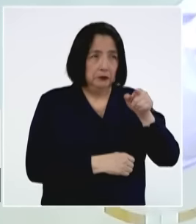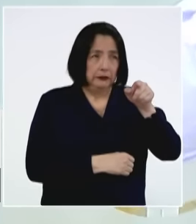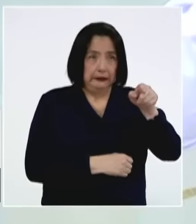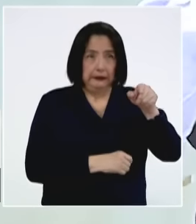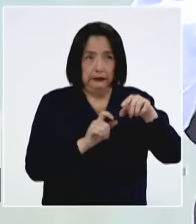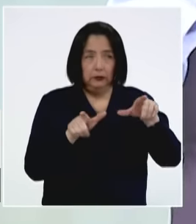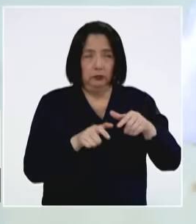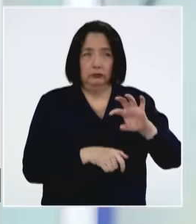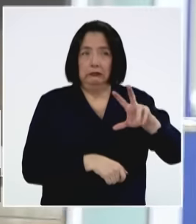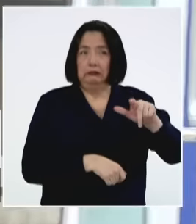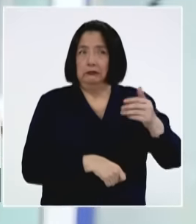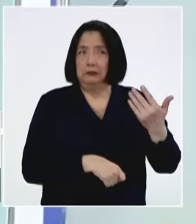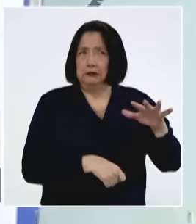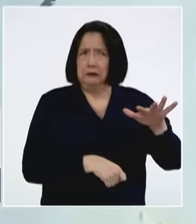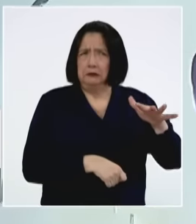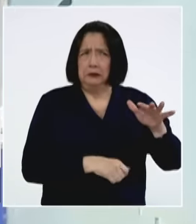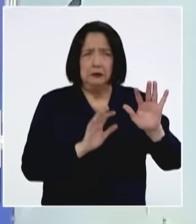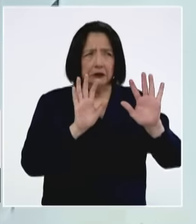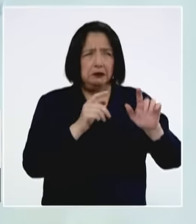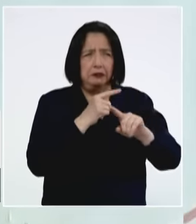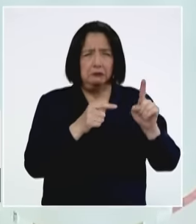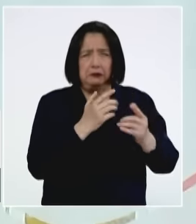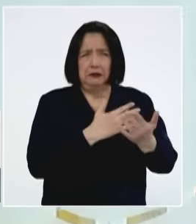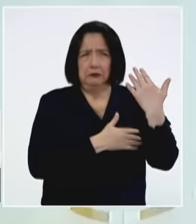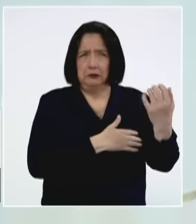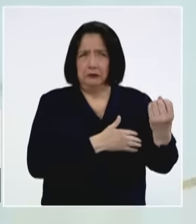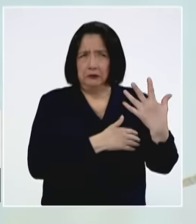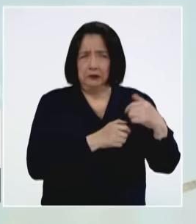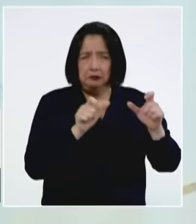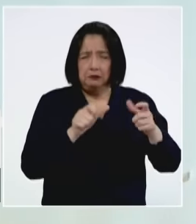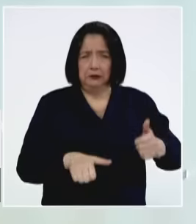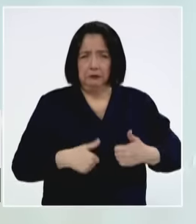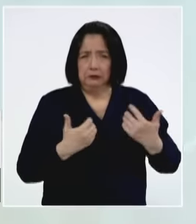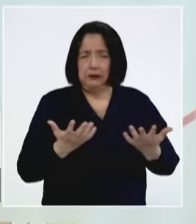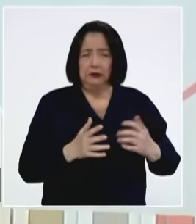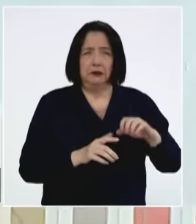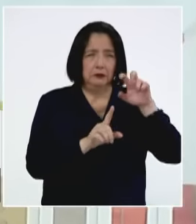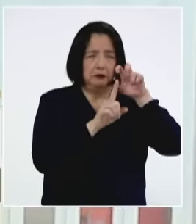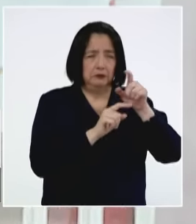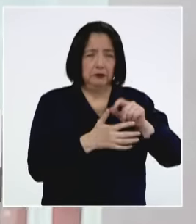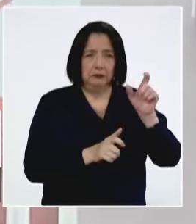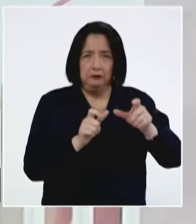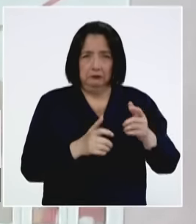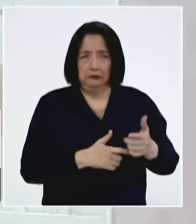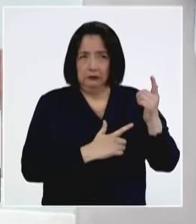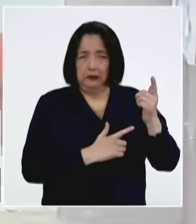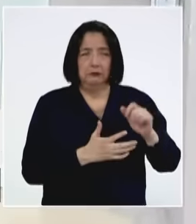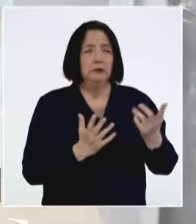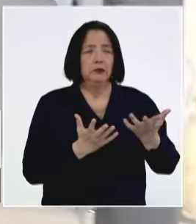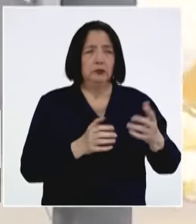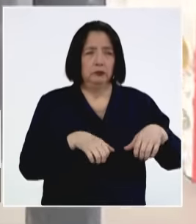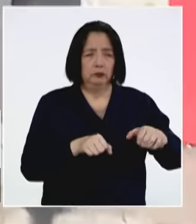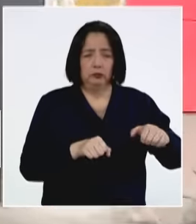justamente un robo. Cerca de las 10:30 de la mañana, según lo que nos indican los vecinos y testigos, sujetos armados llegaron a bordo de